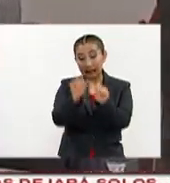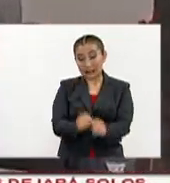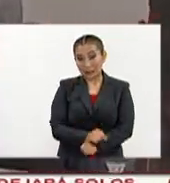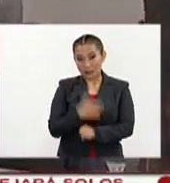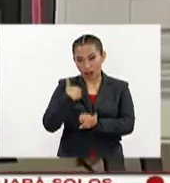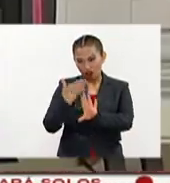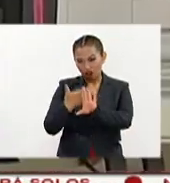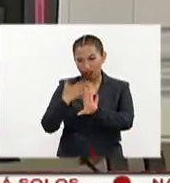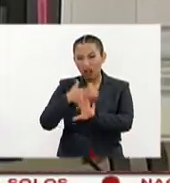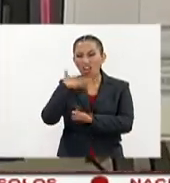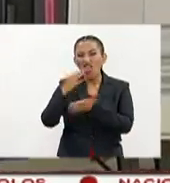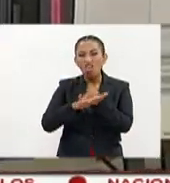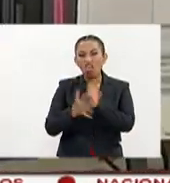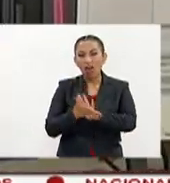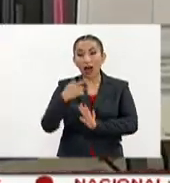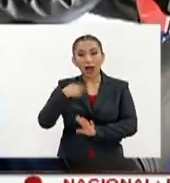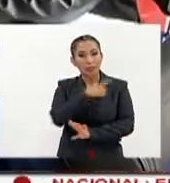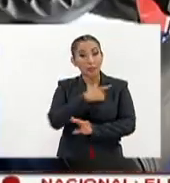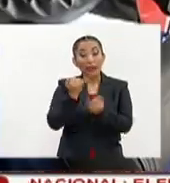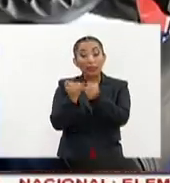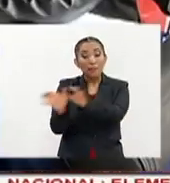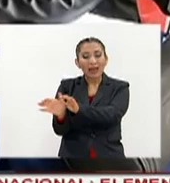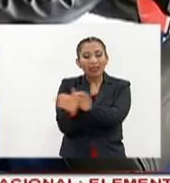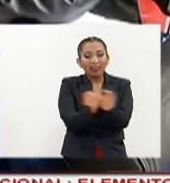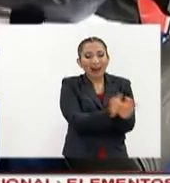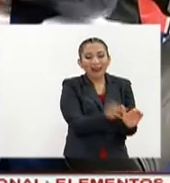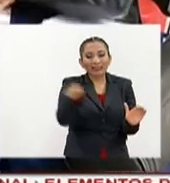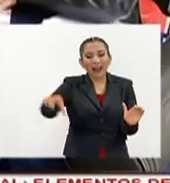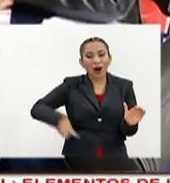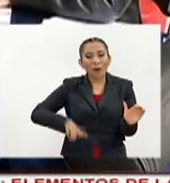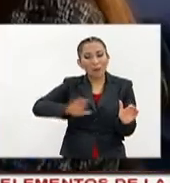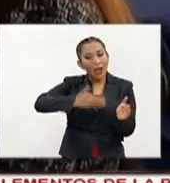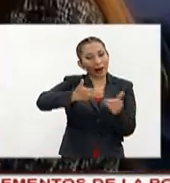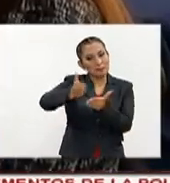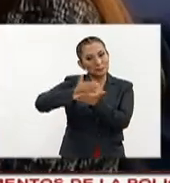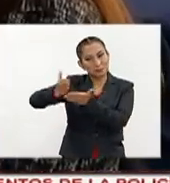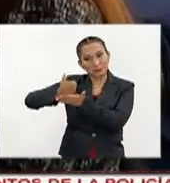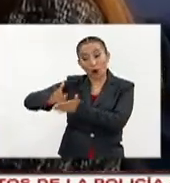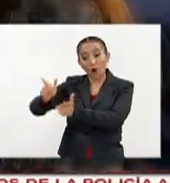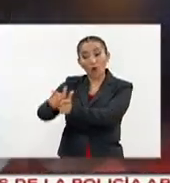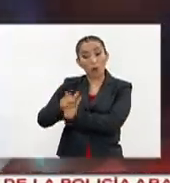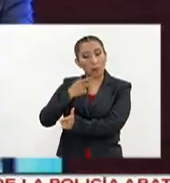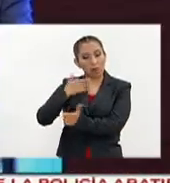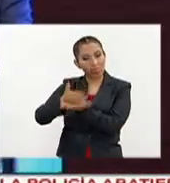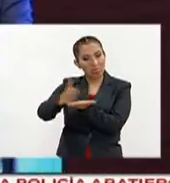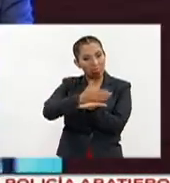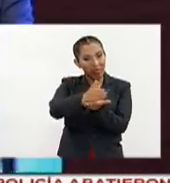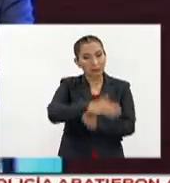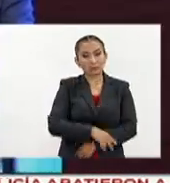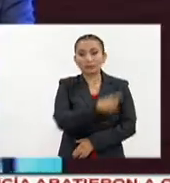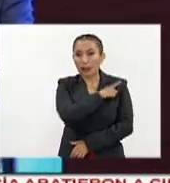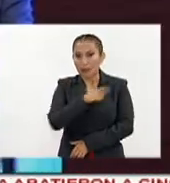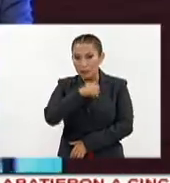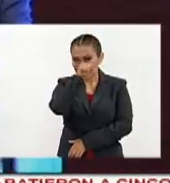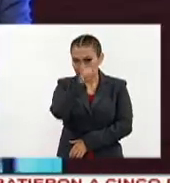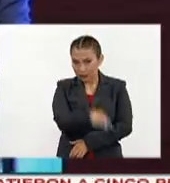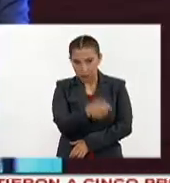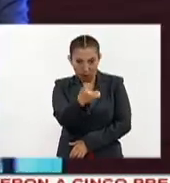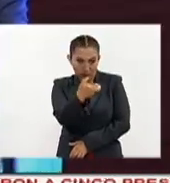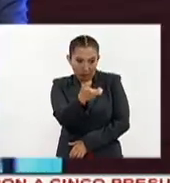Nacional Anticorrupción debe ser completamente autónomo y alejado de cualquier influencia partidista. Debemos, por esta